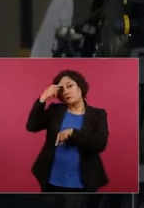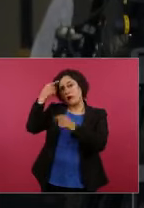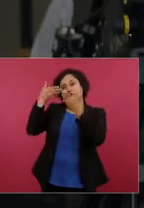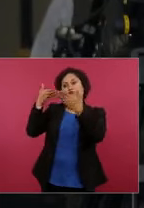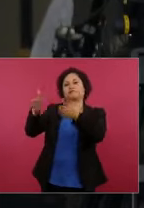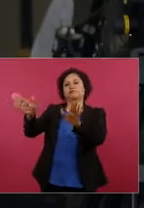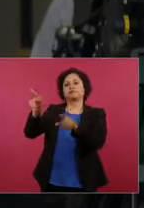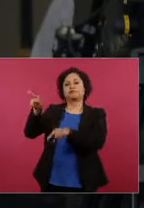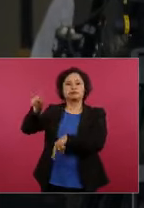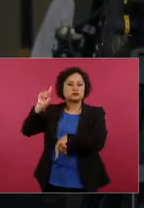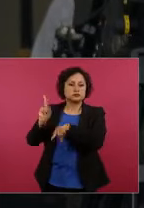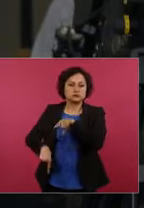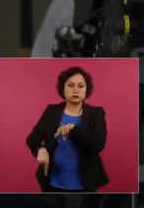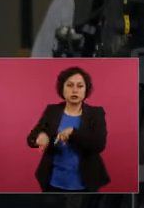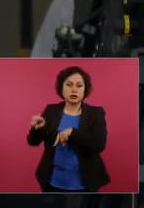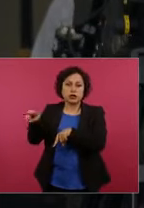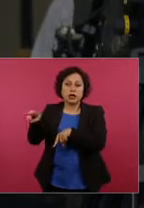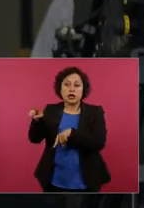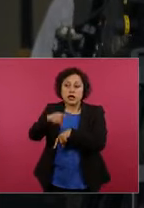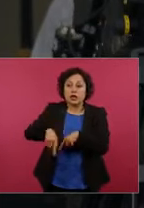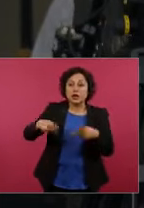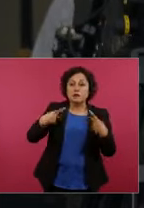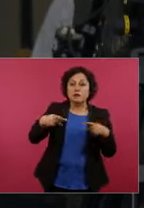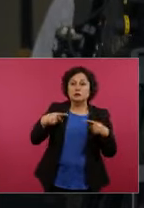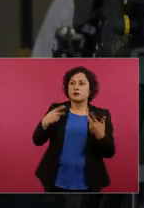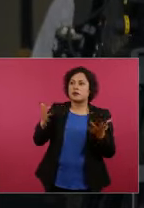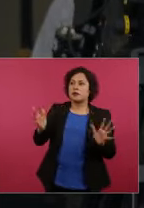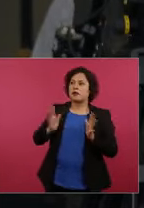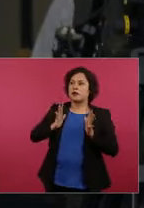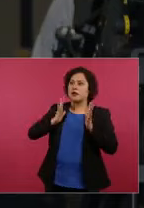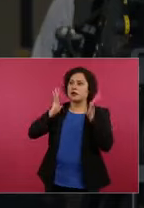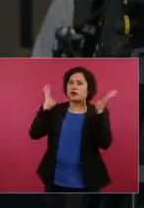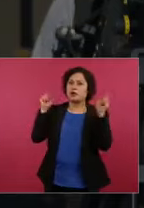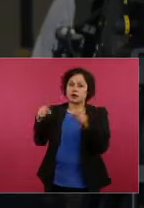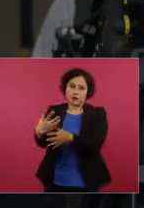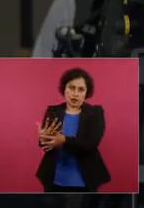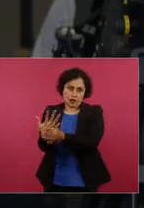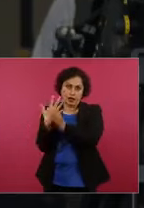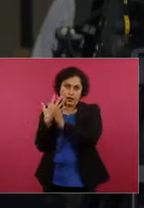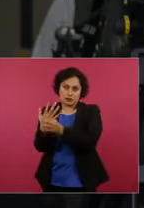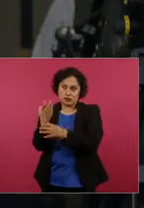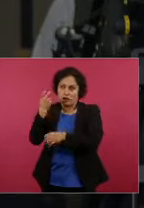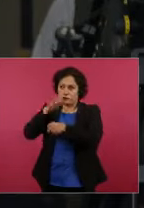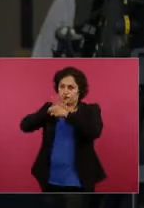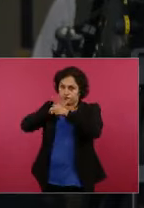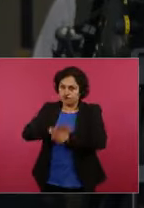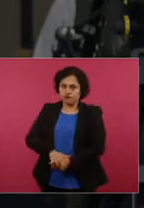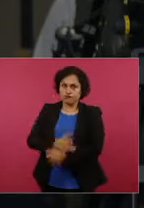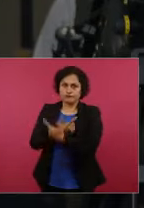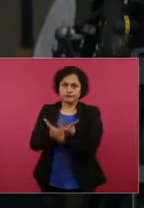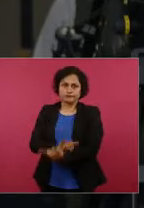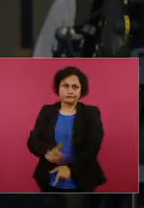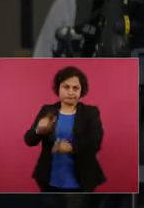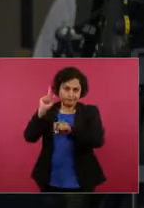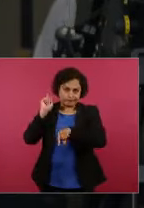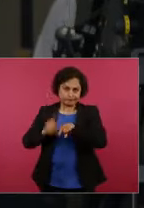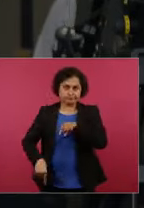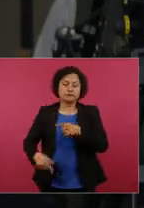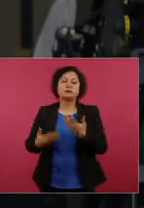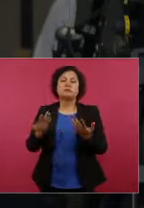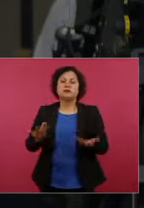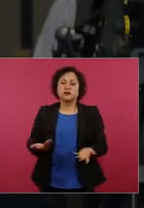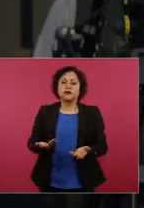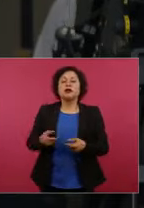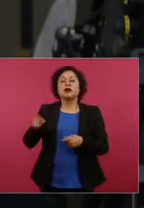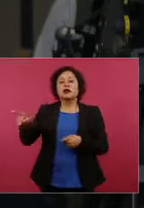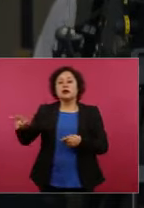Ellos denuncian que pues es una violación a la libertad de expresión. En muchas ocasiones pues el mandatario se ha